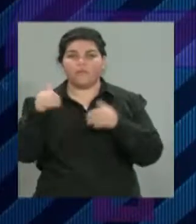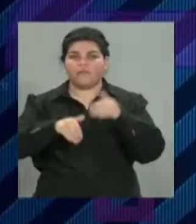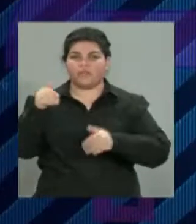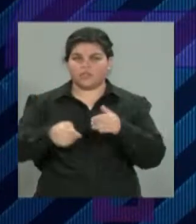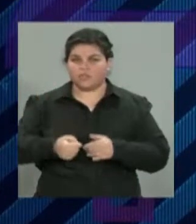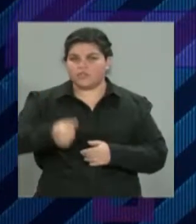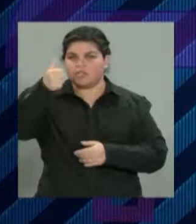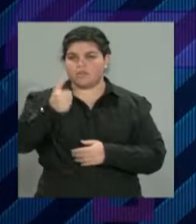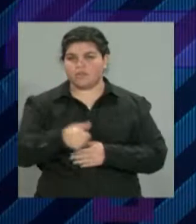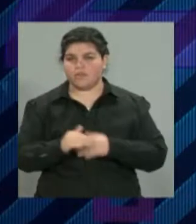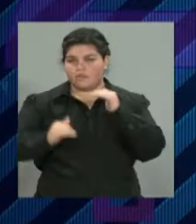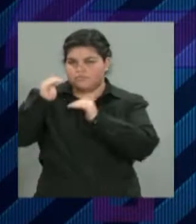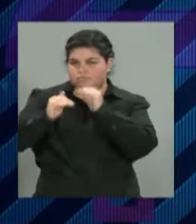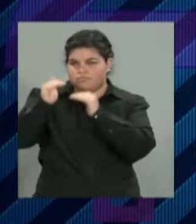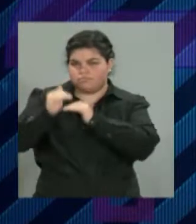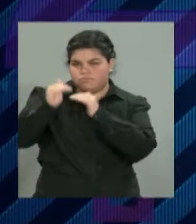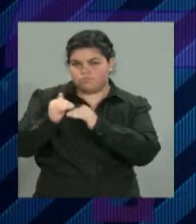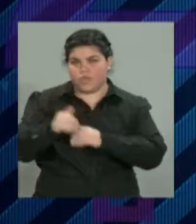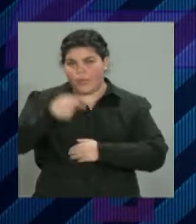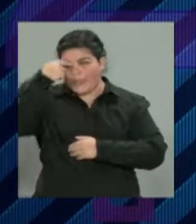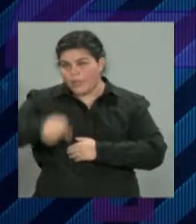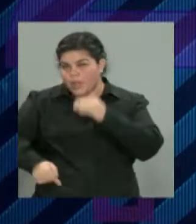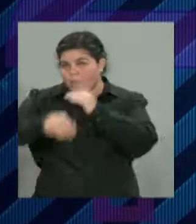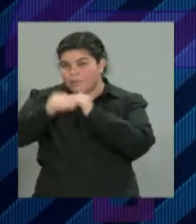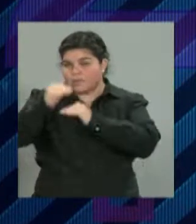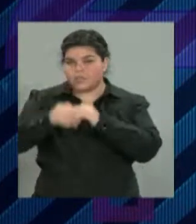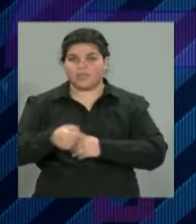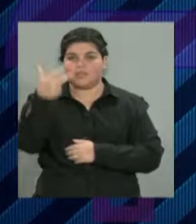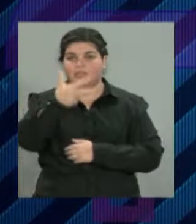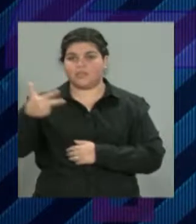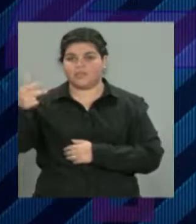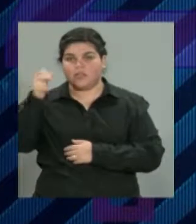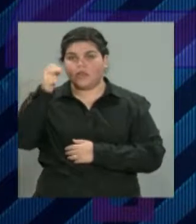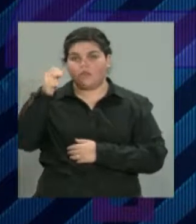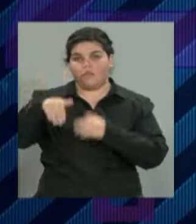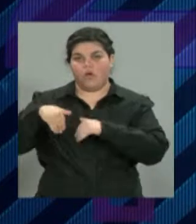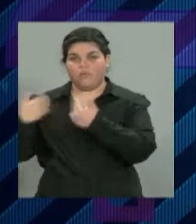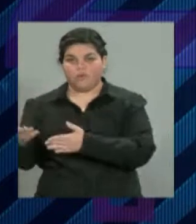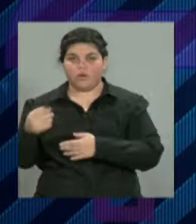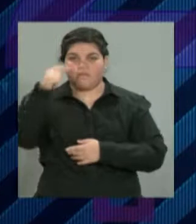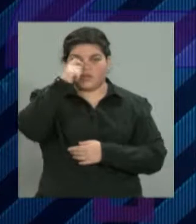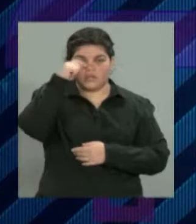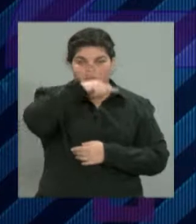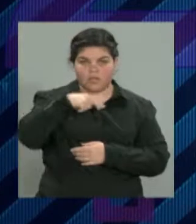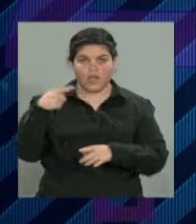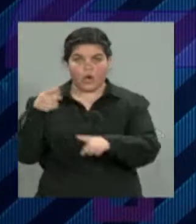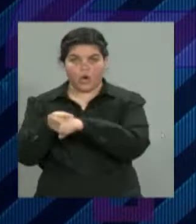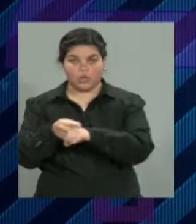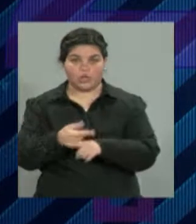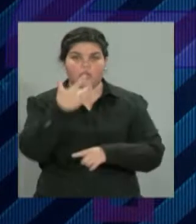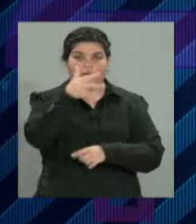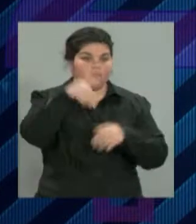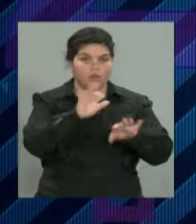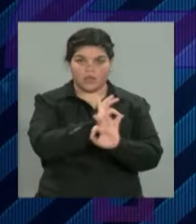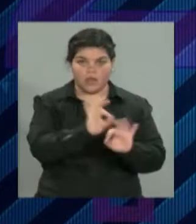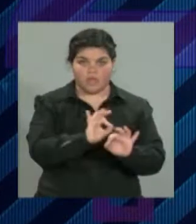reñida, como se dice, muy cabeza a cabeza hasta el último minuto. 33 votos a favor, 27 votos en contra, 3 abstenciones